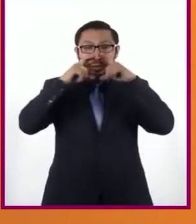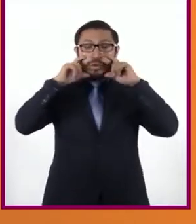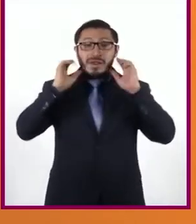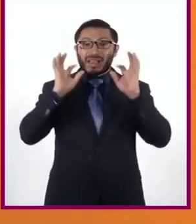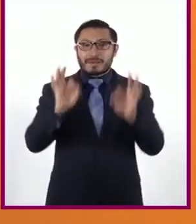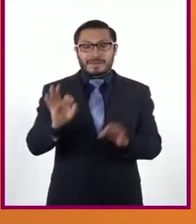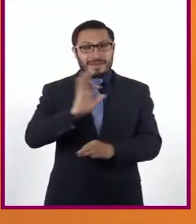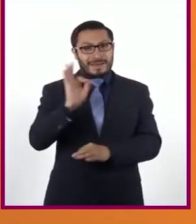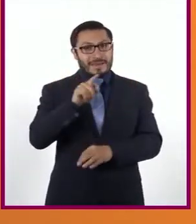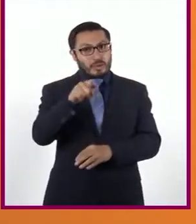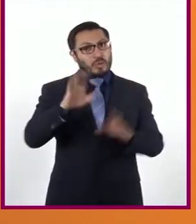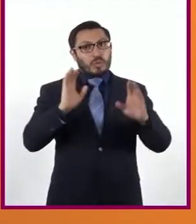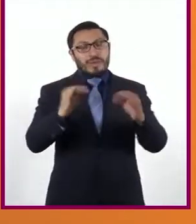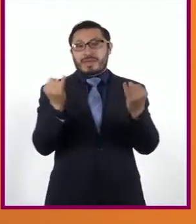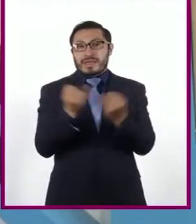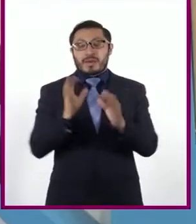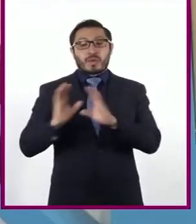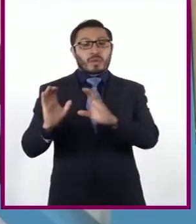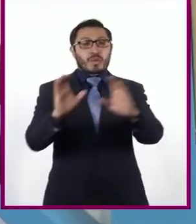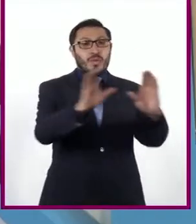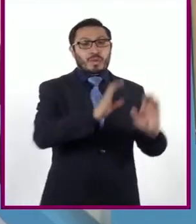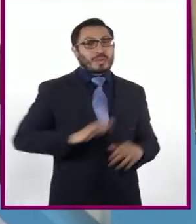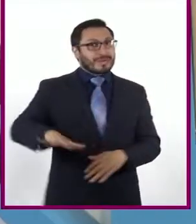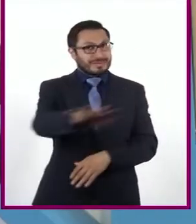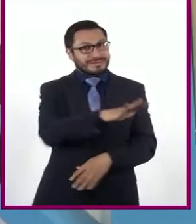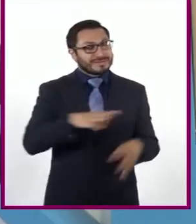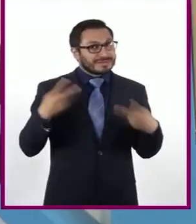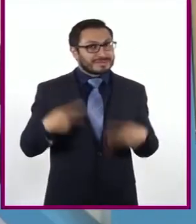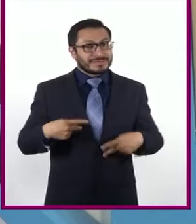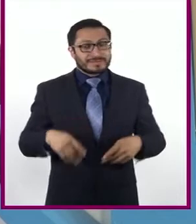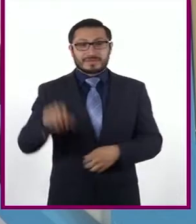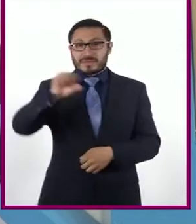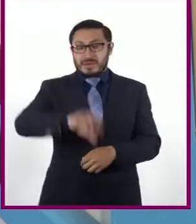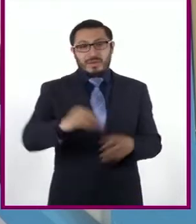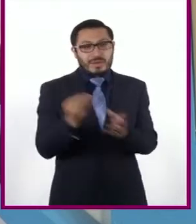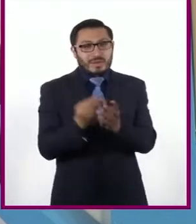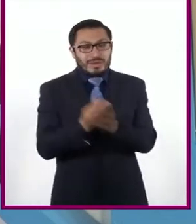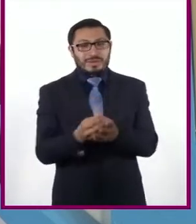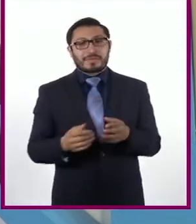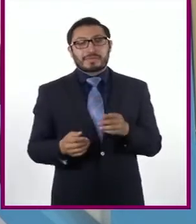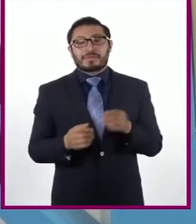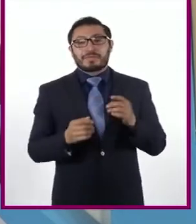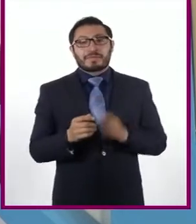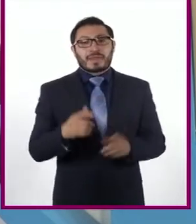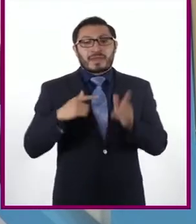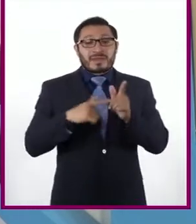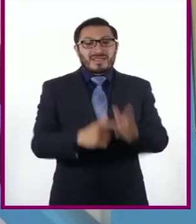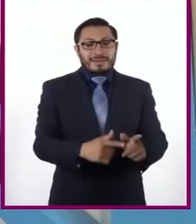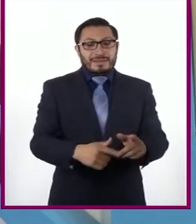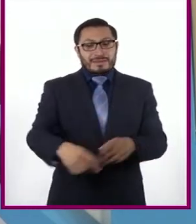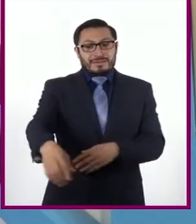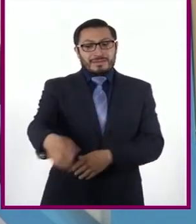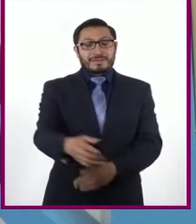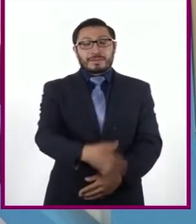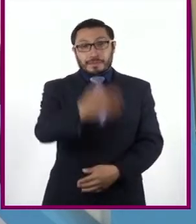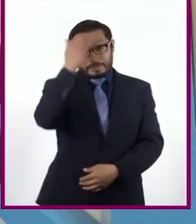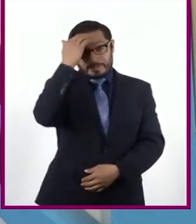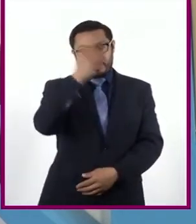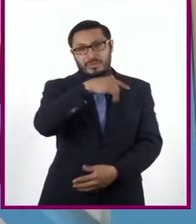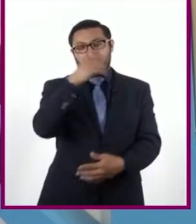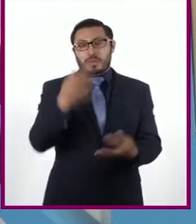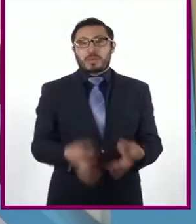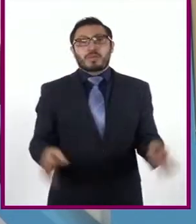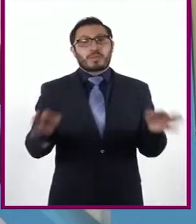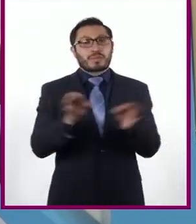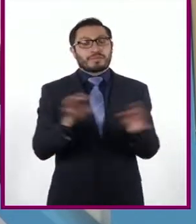tú, ¿cuidas a los demás? En la sesión de hoy continuaremos recorriendo los principales acontecimientos